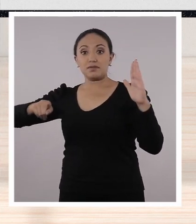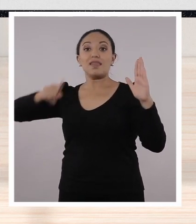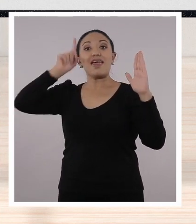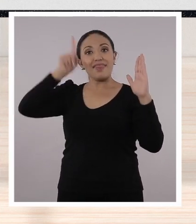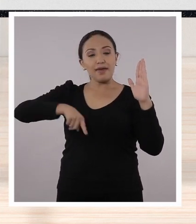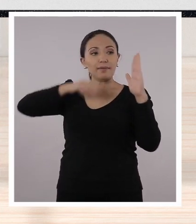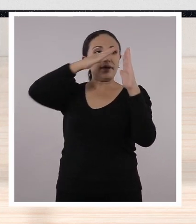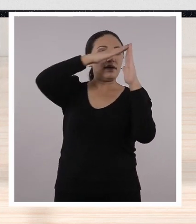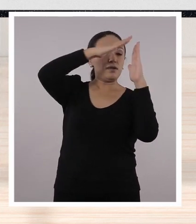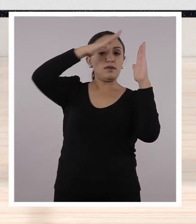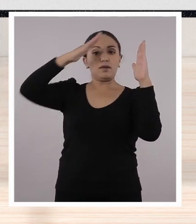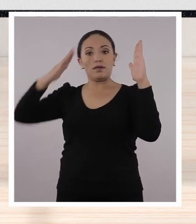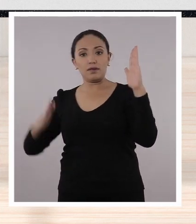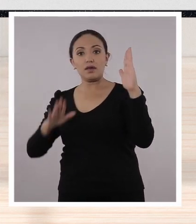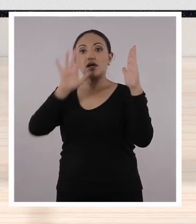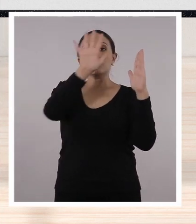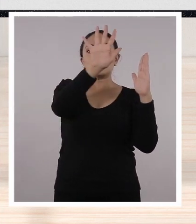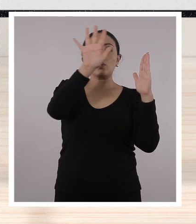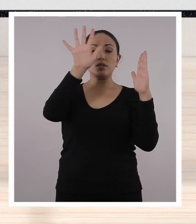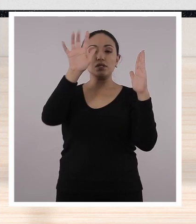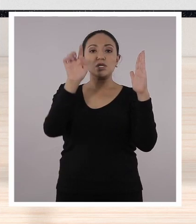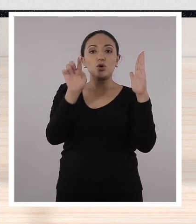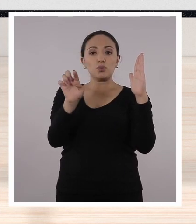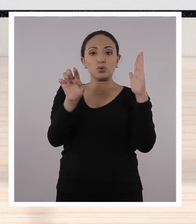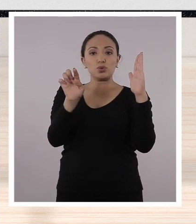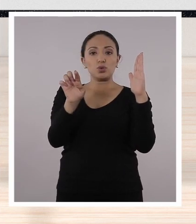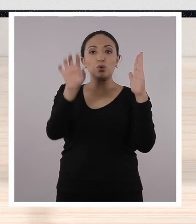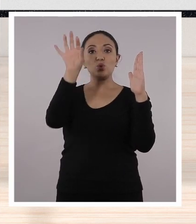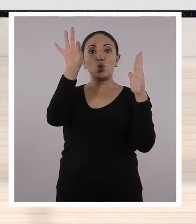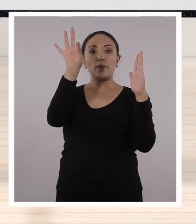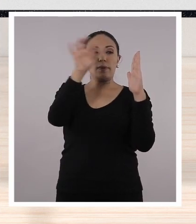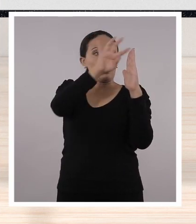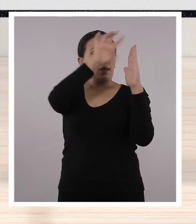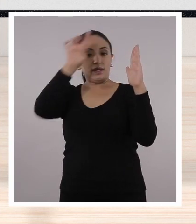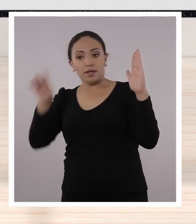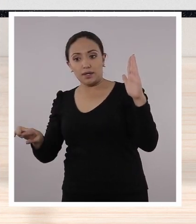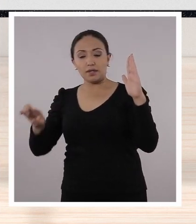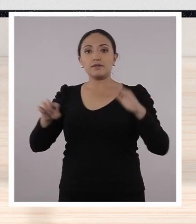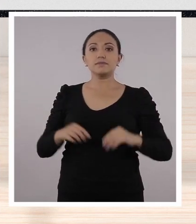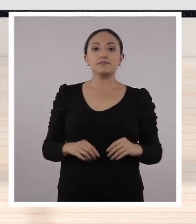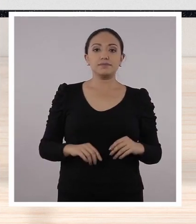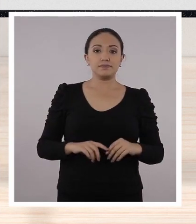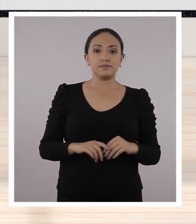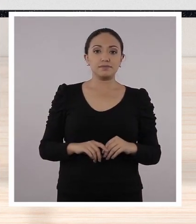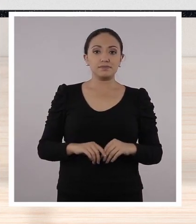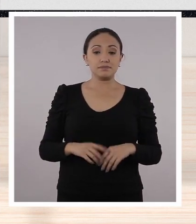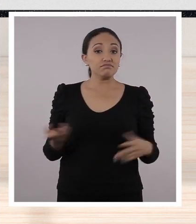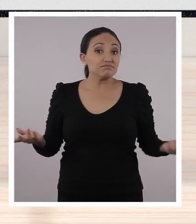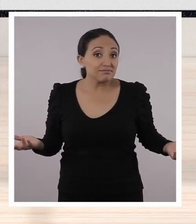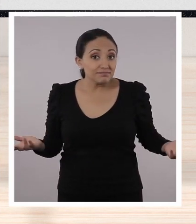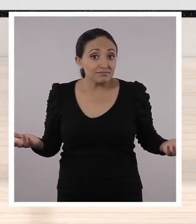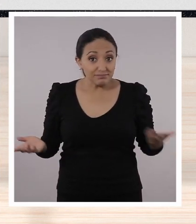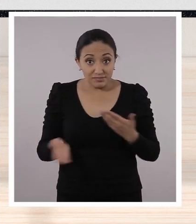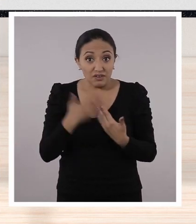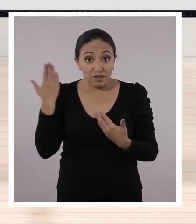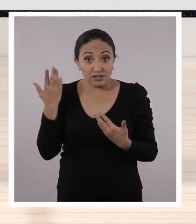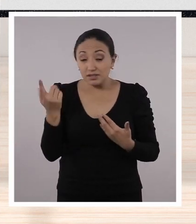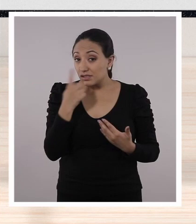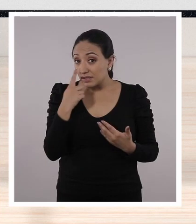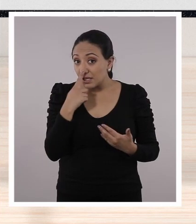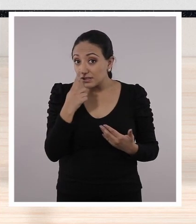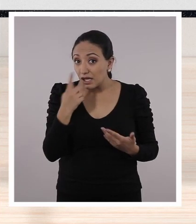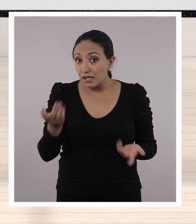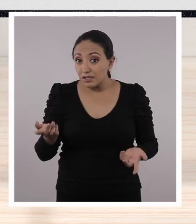55,9 metros. ¿Qué tal les pareció, chicos?